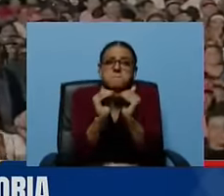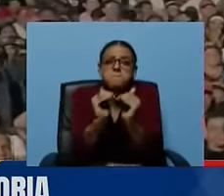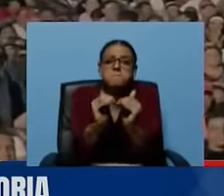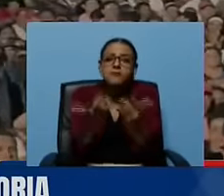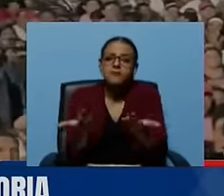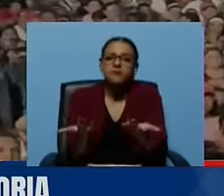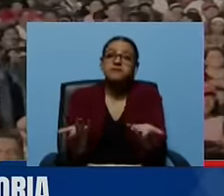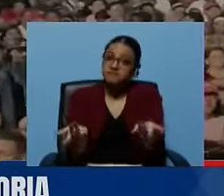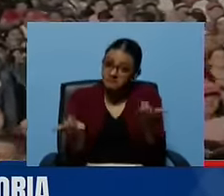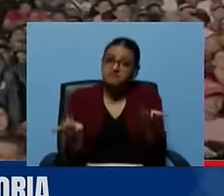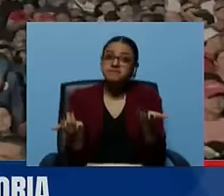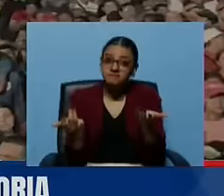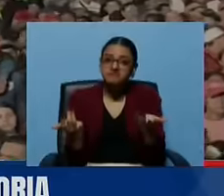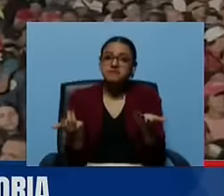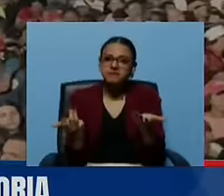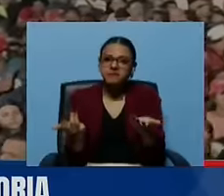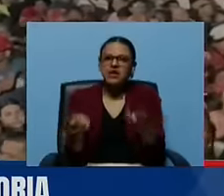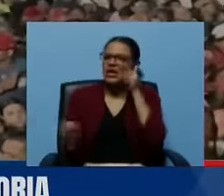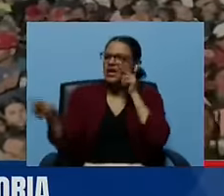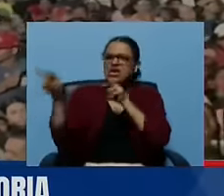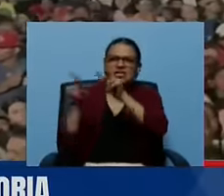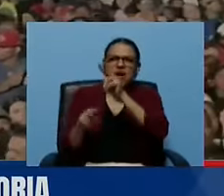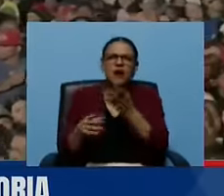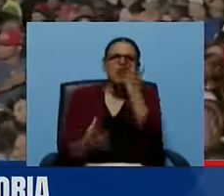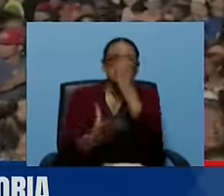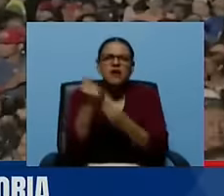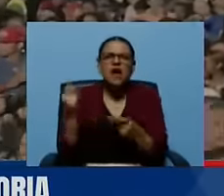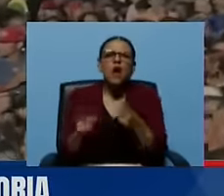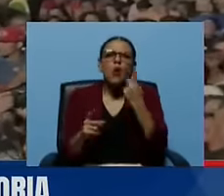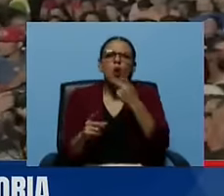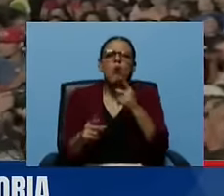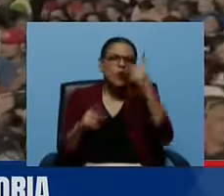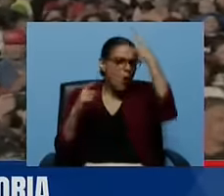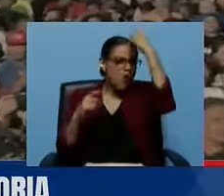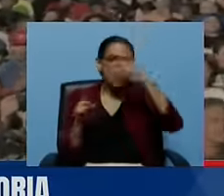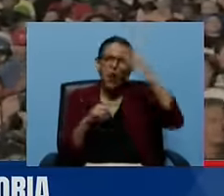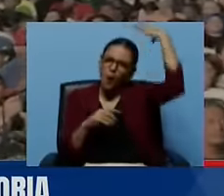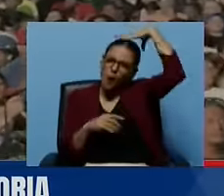y se van con el brujo.